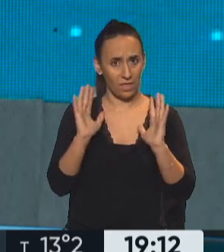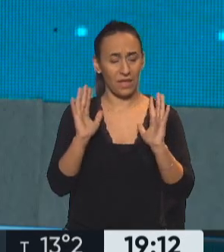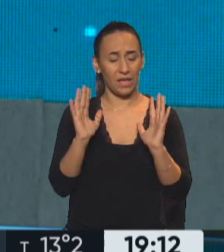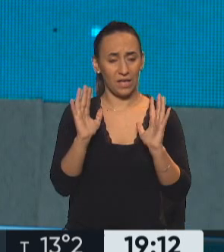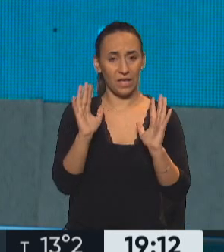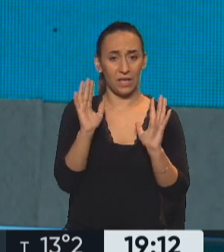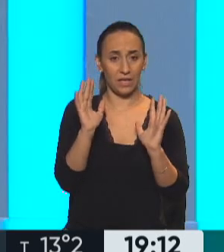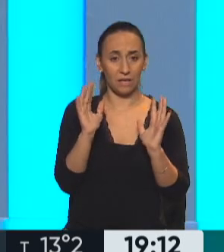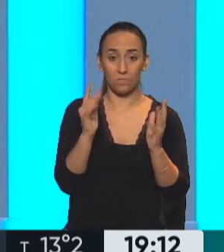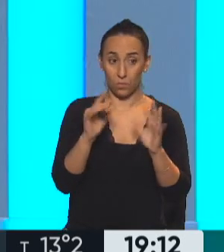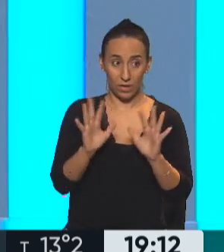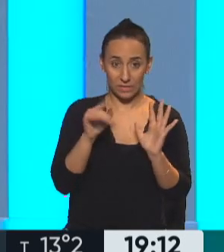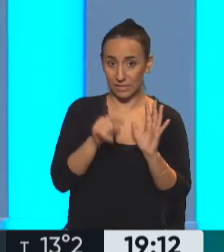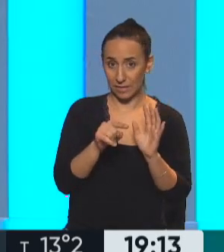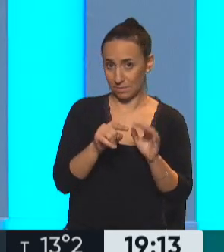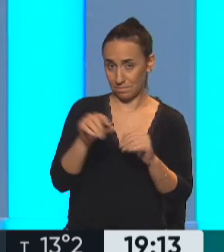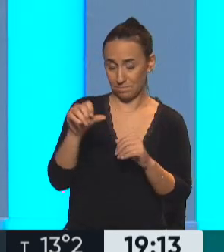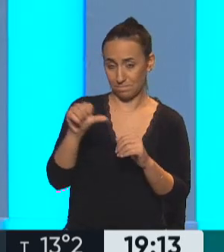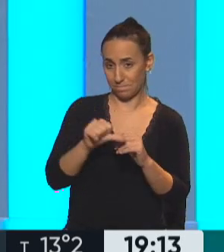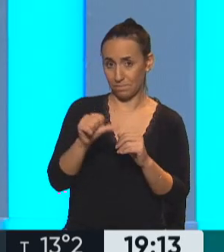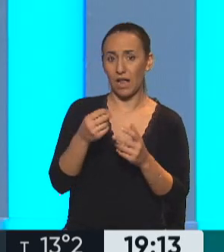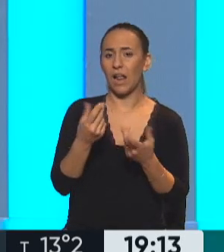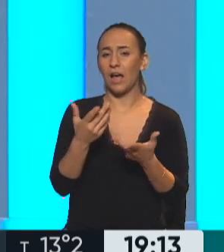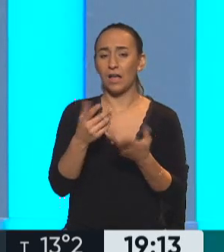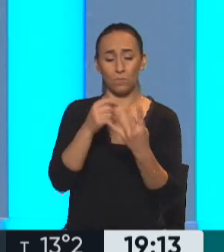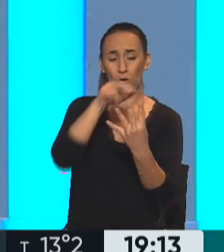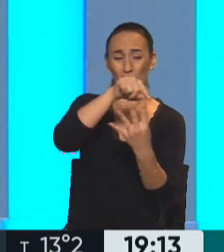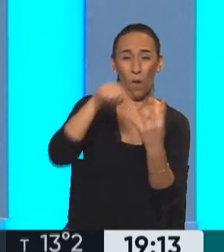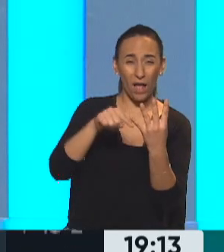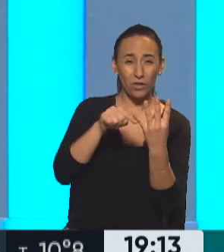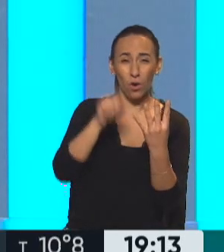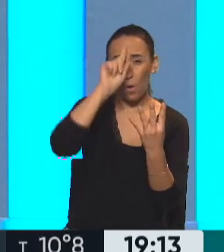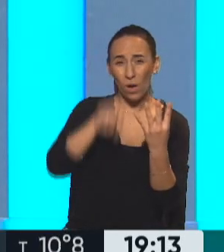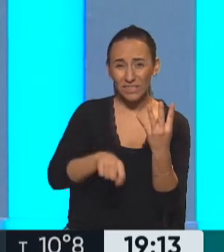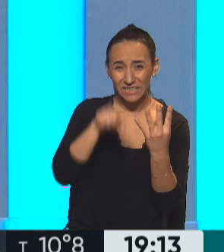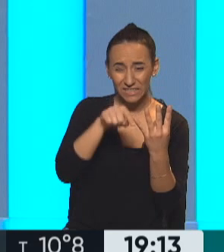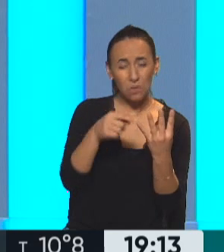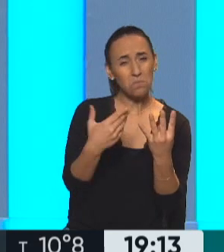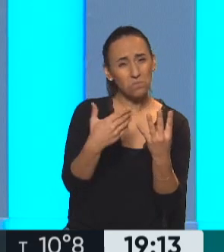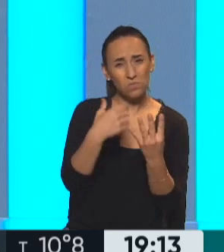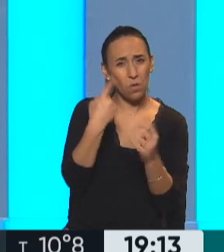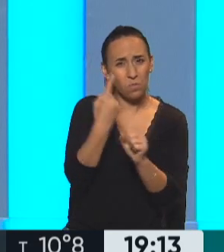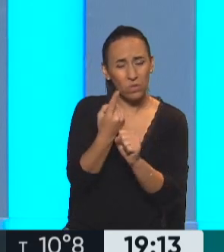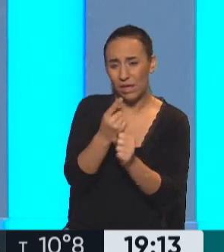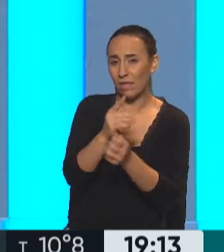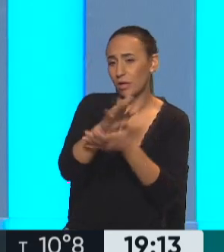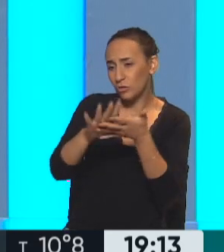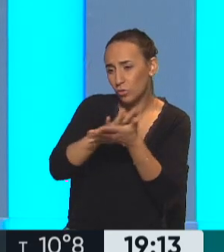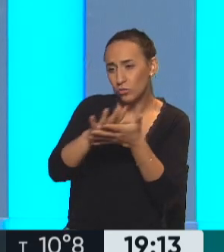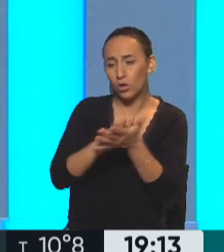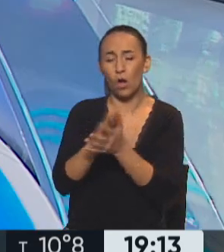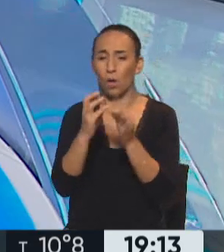realmente insuficiente para resolver temas de la envergadura que resuelve la Corte, ¿no? Esto limita mucho el debate,